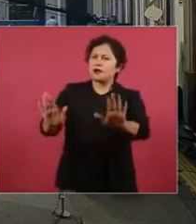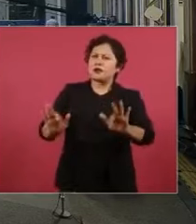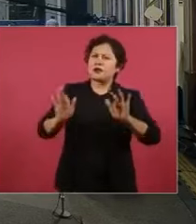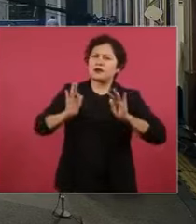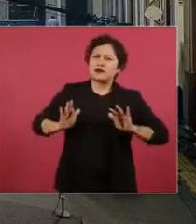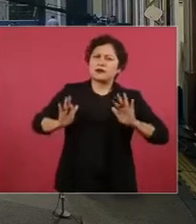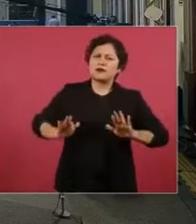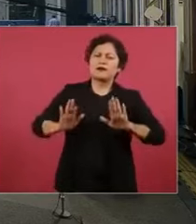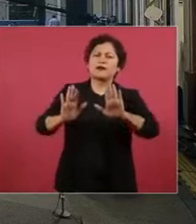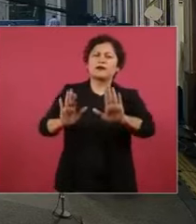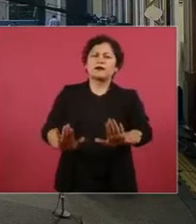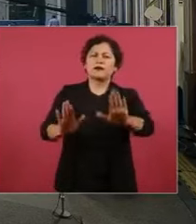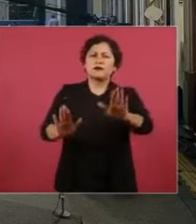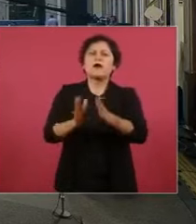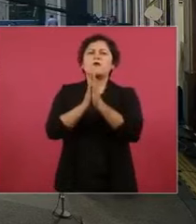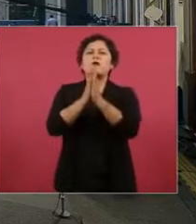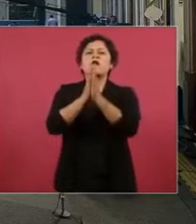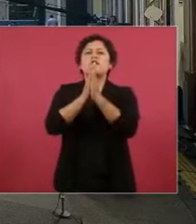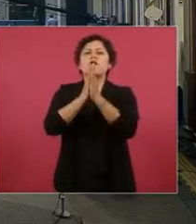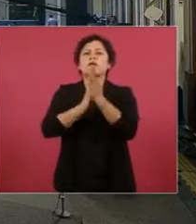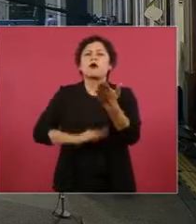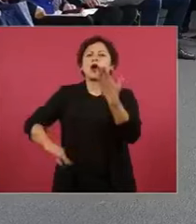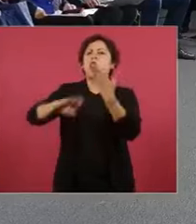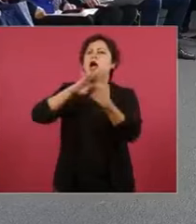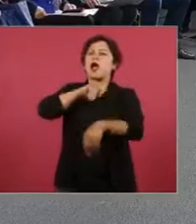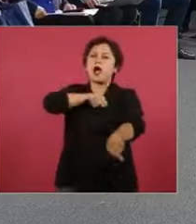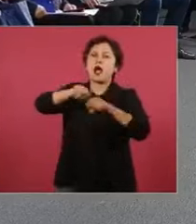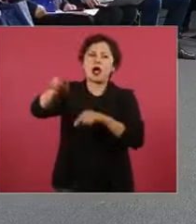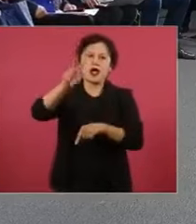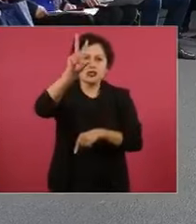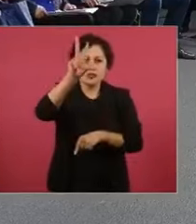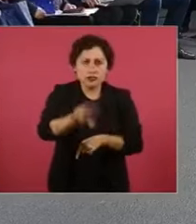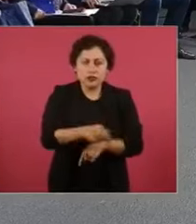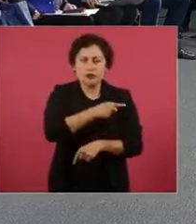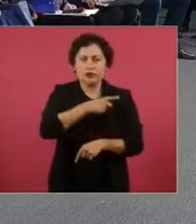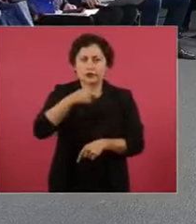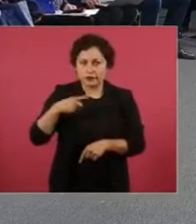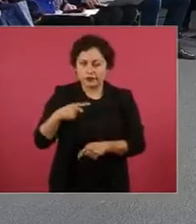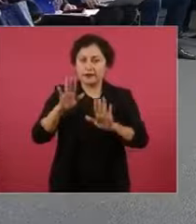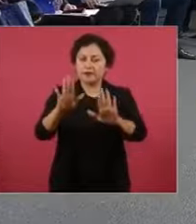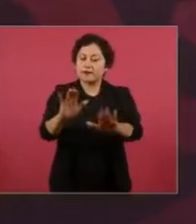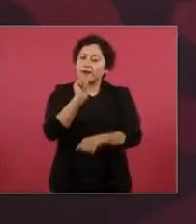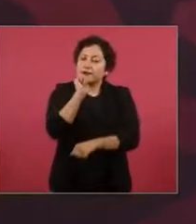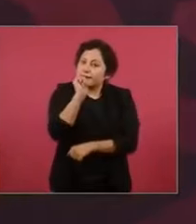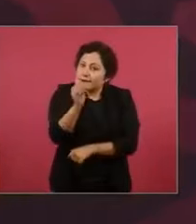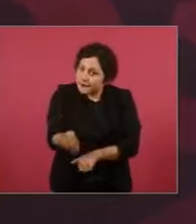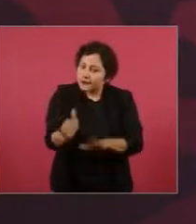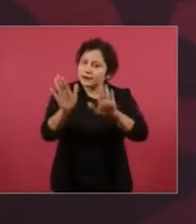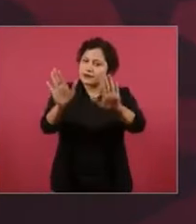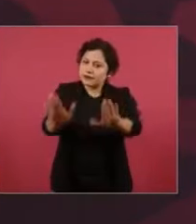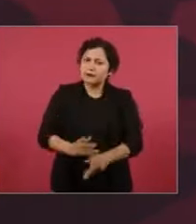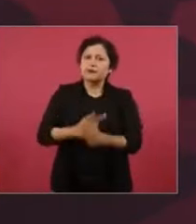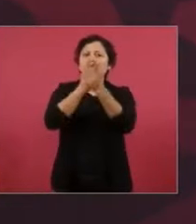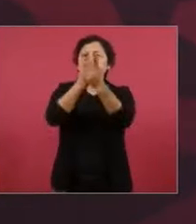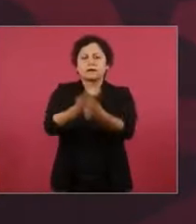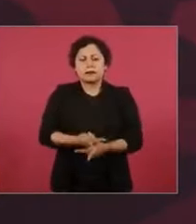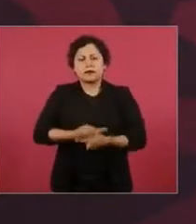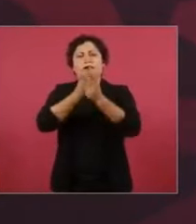en ninguna provocación de nada. Ah, bueno. Hay que ser tolerantes, más que